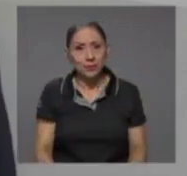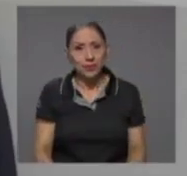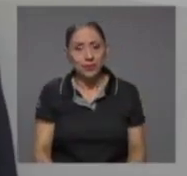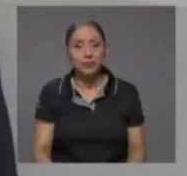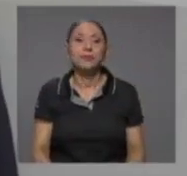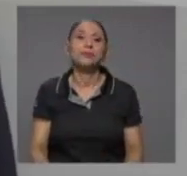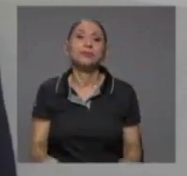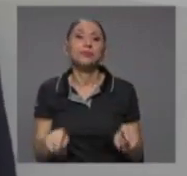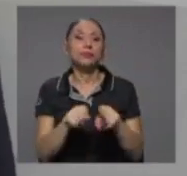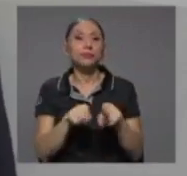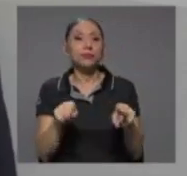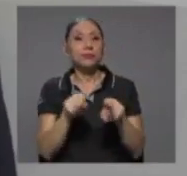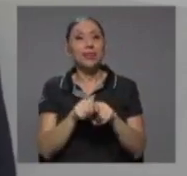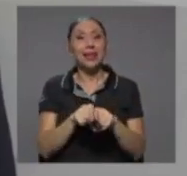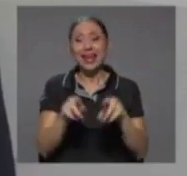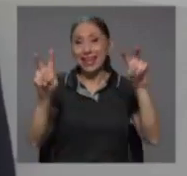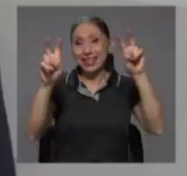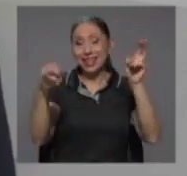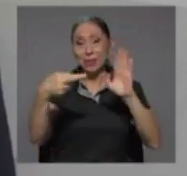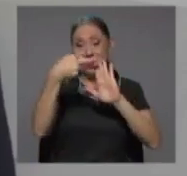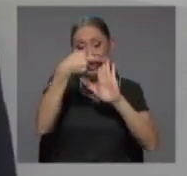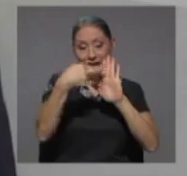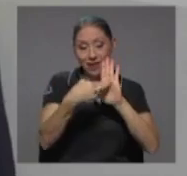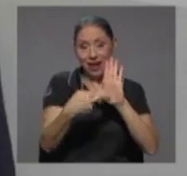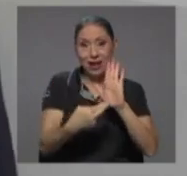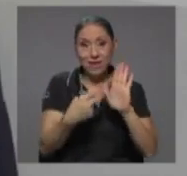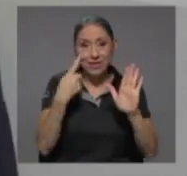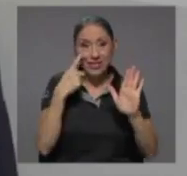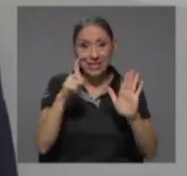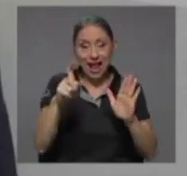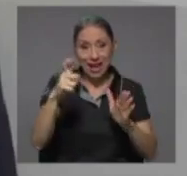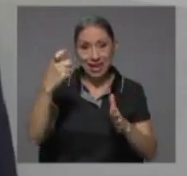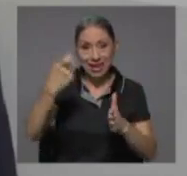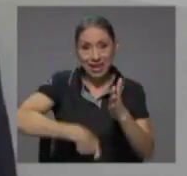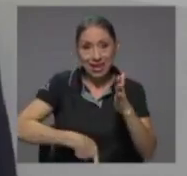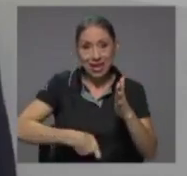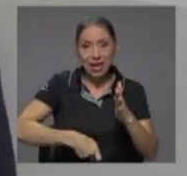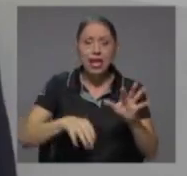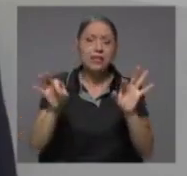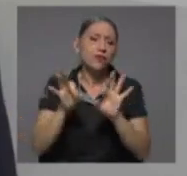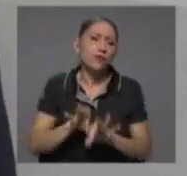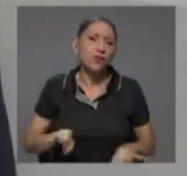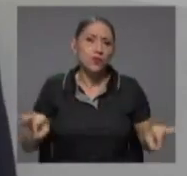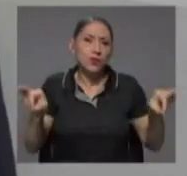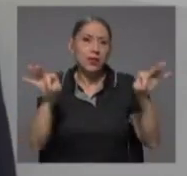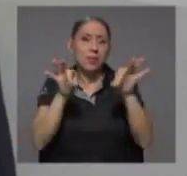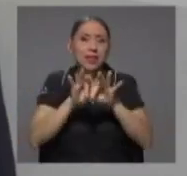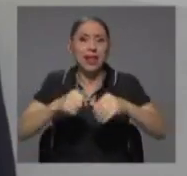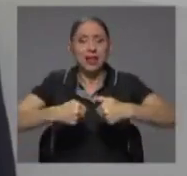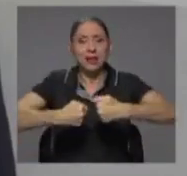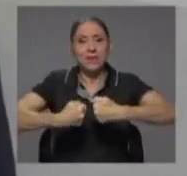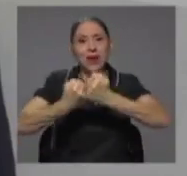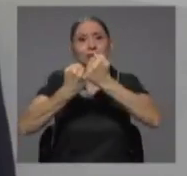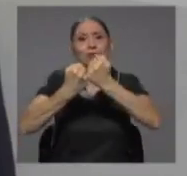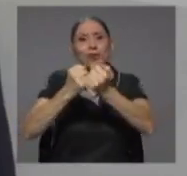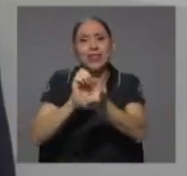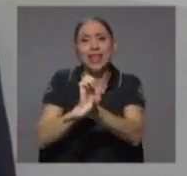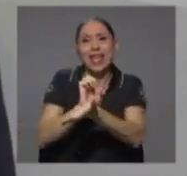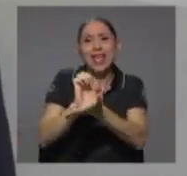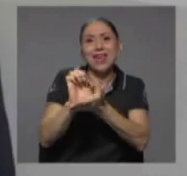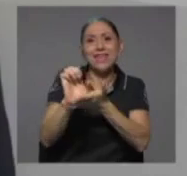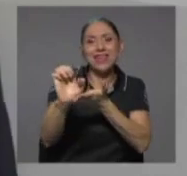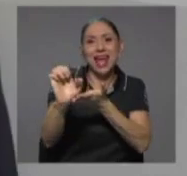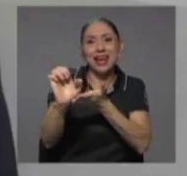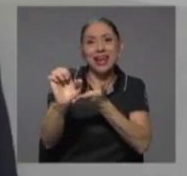tema de la regla fiscal, es fundamental abordar ese reto de evitar el estrujamiento